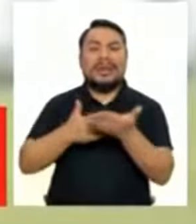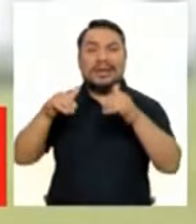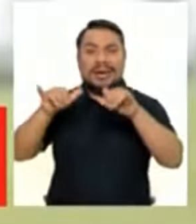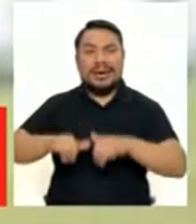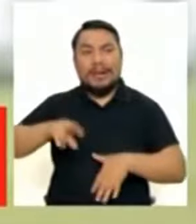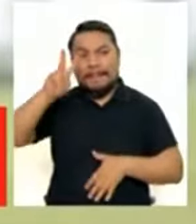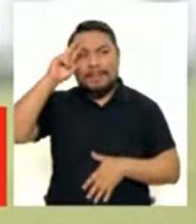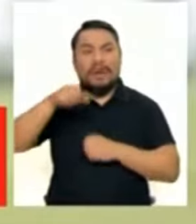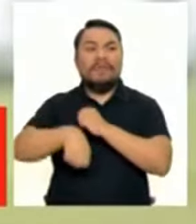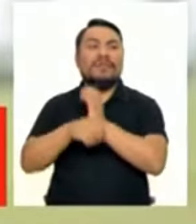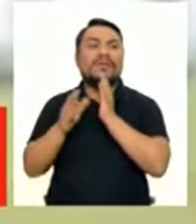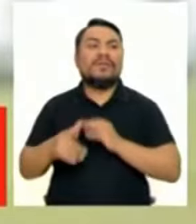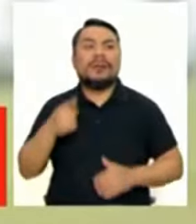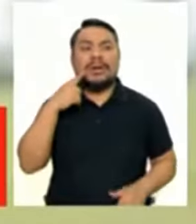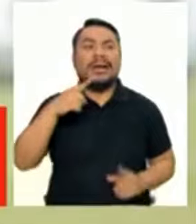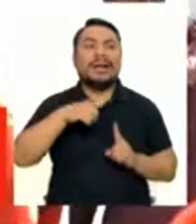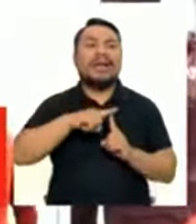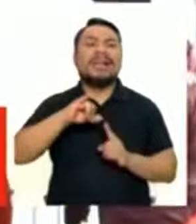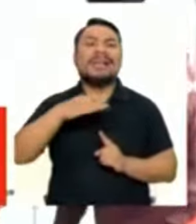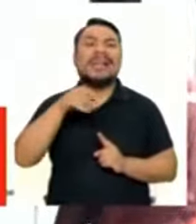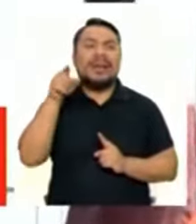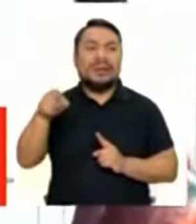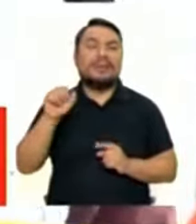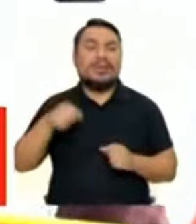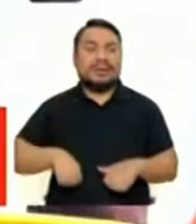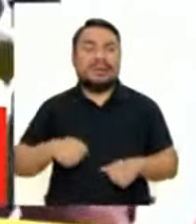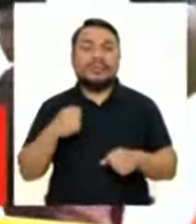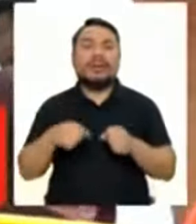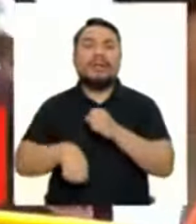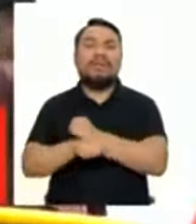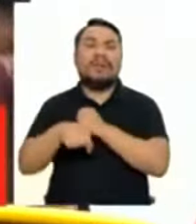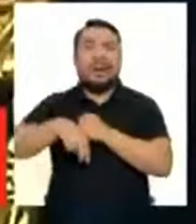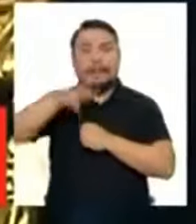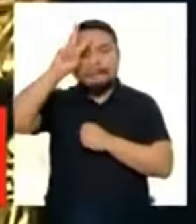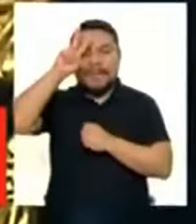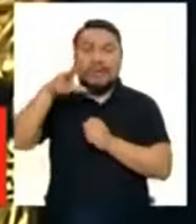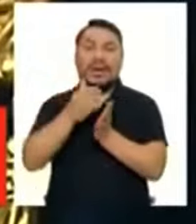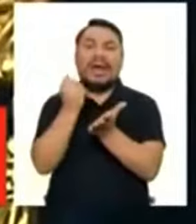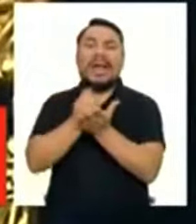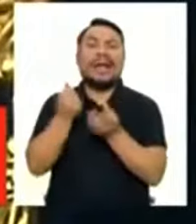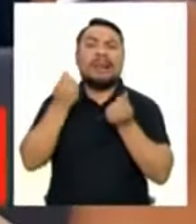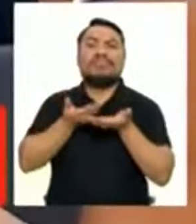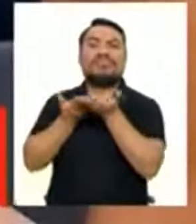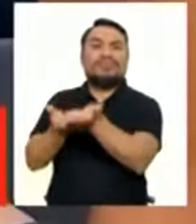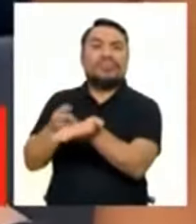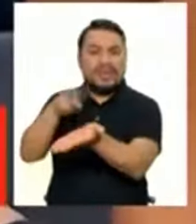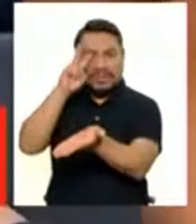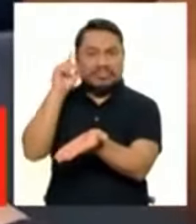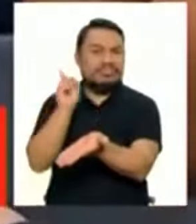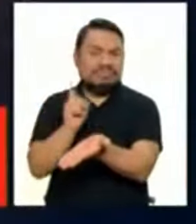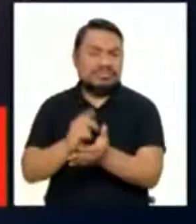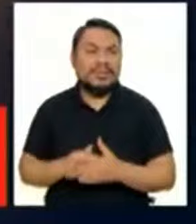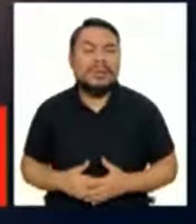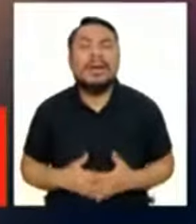nacionalidad al futbolista Thiago Cantoro para desempeñarse en el fútbol peruano. Roxana del Águila pide que